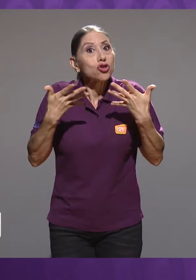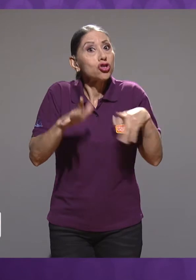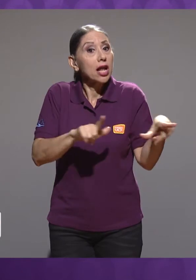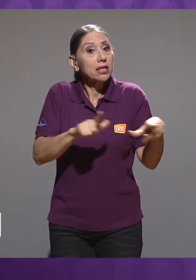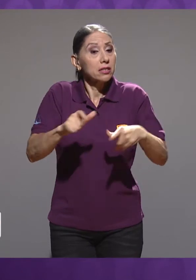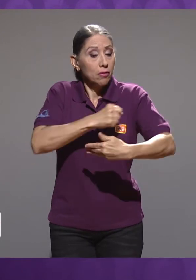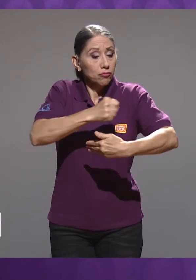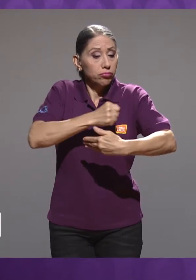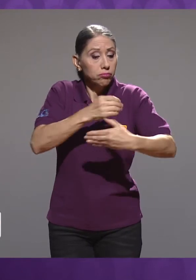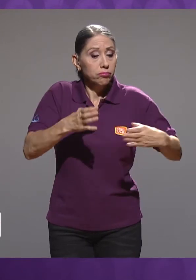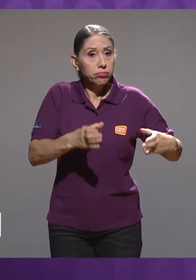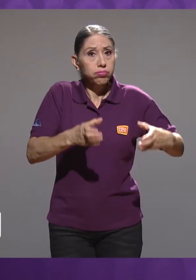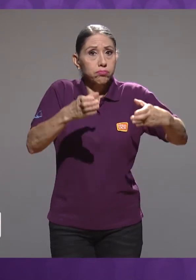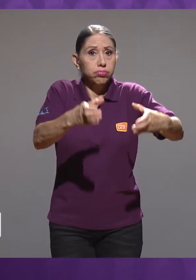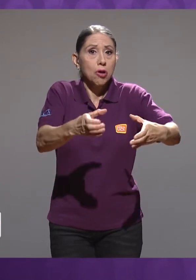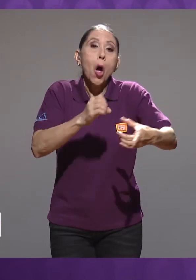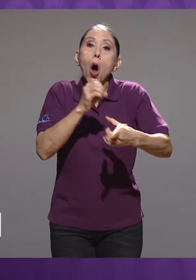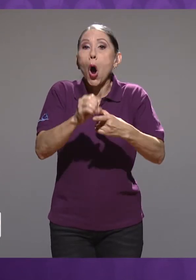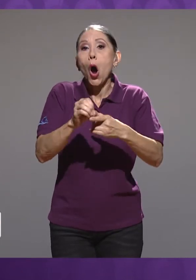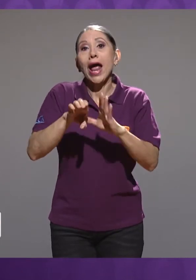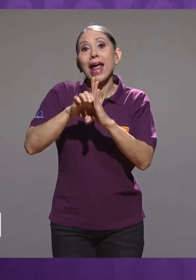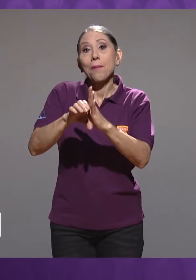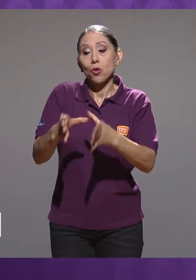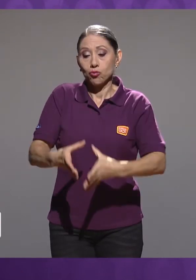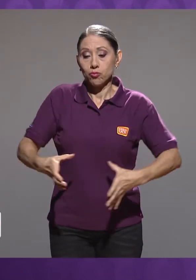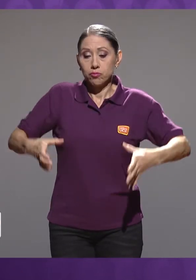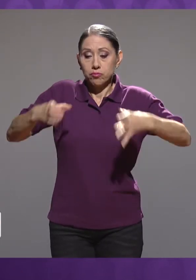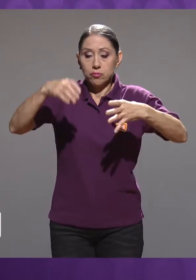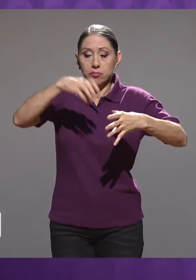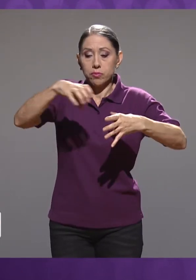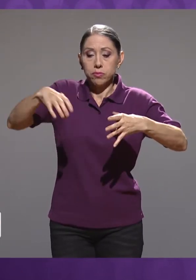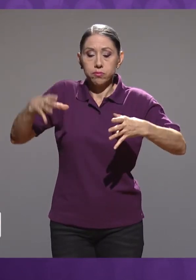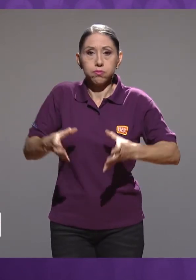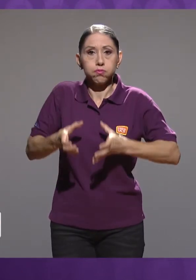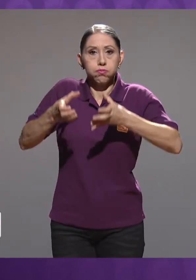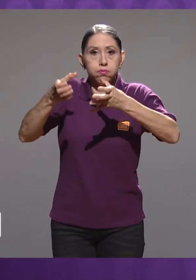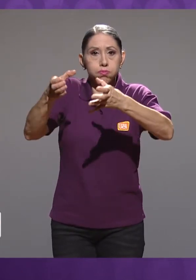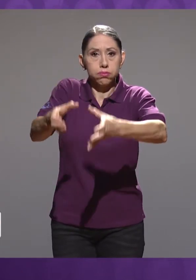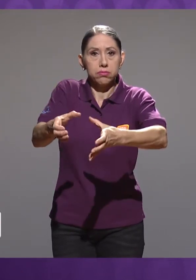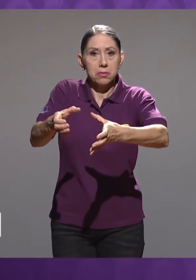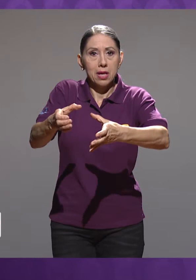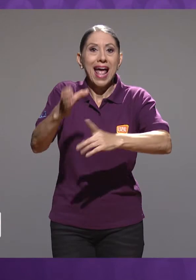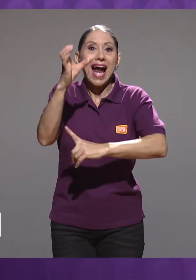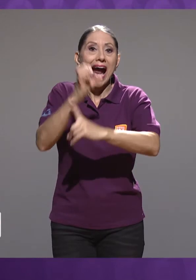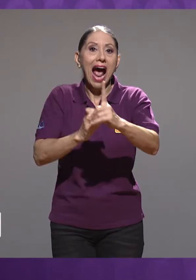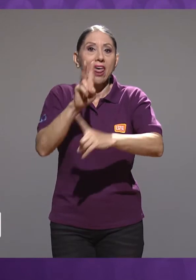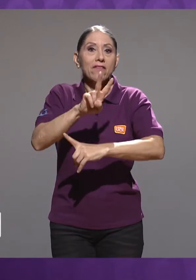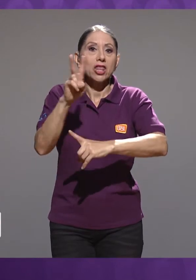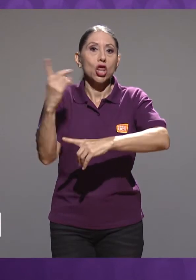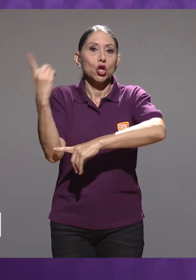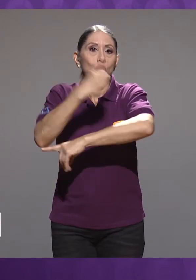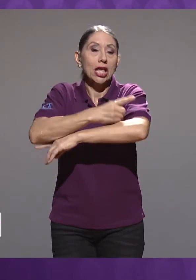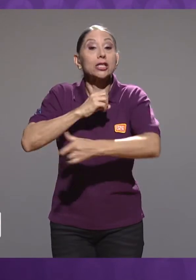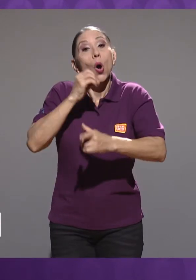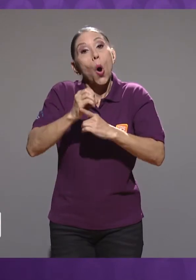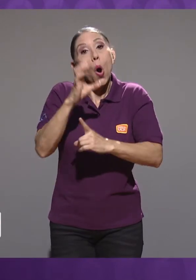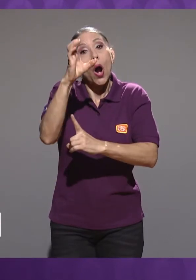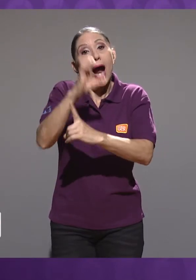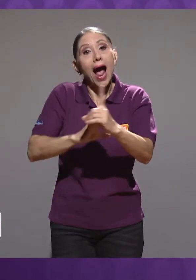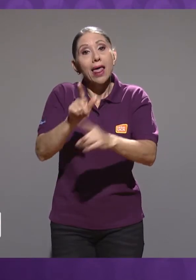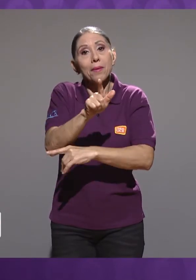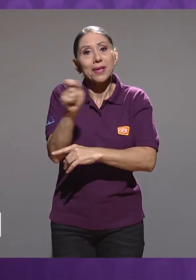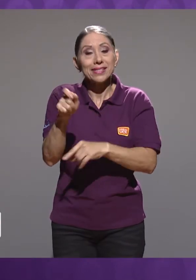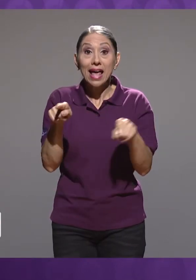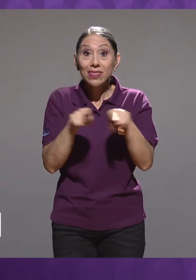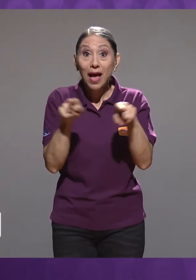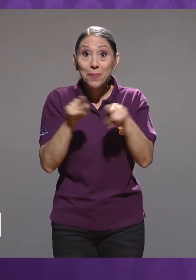ya preparada o sea también un paquete de alimentos que se les envía cada 22 días o cada mes.